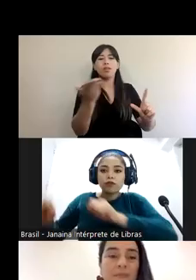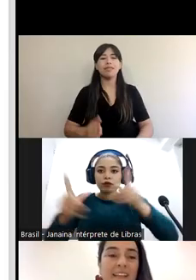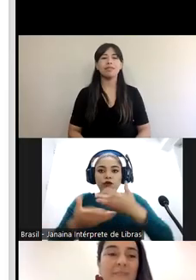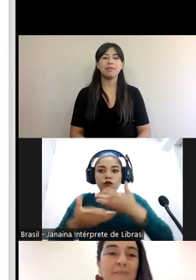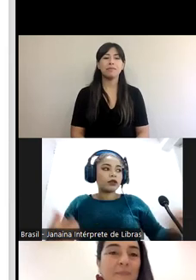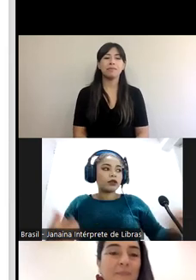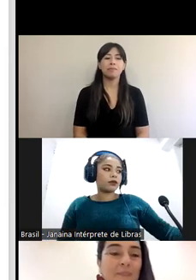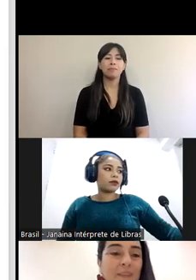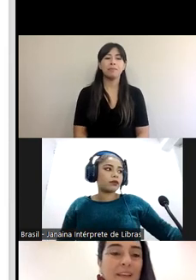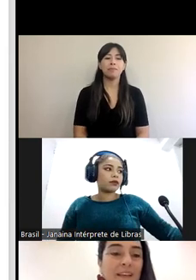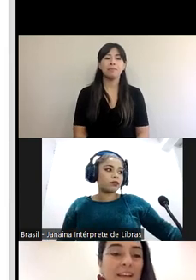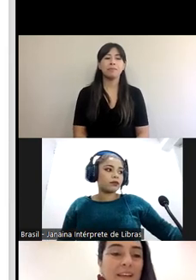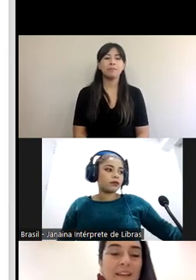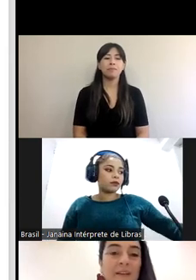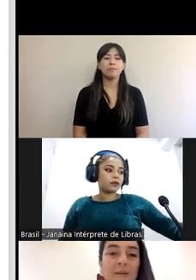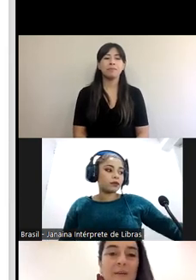Ahí.